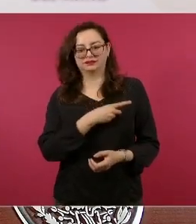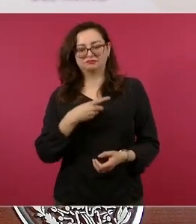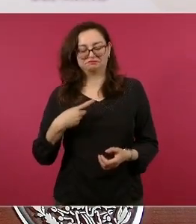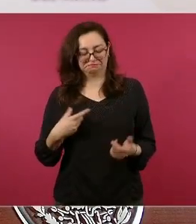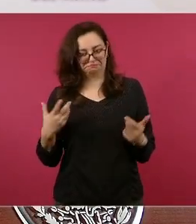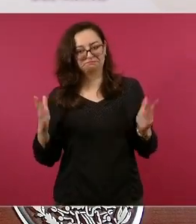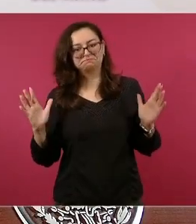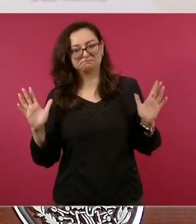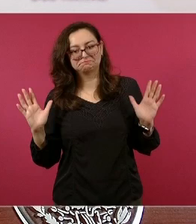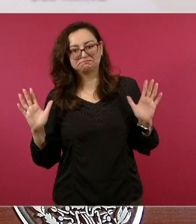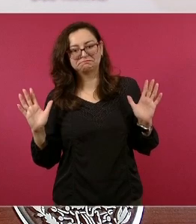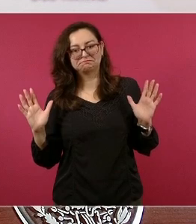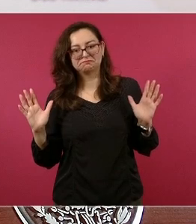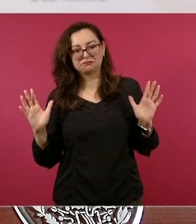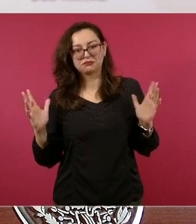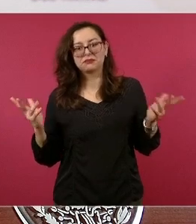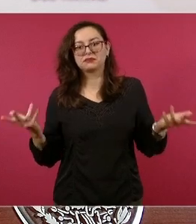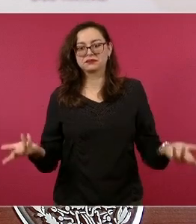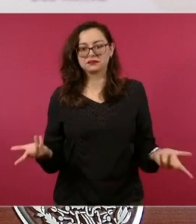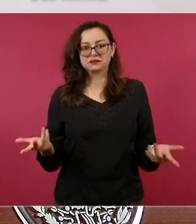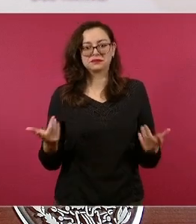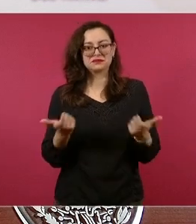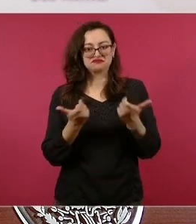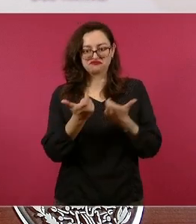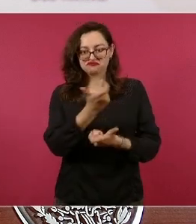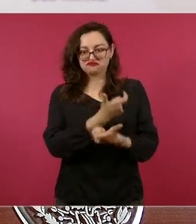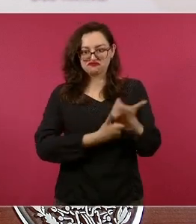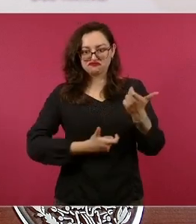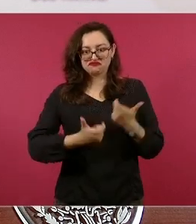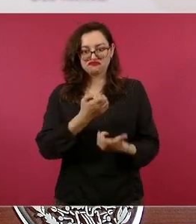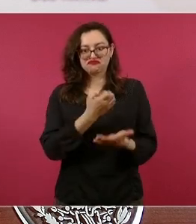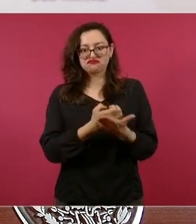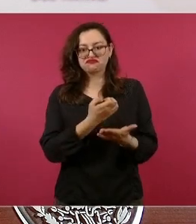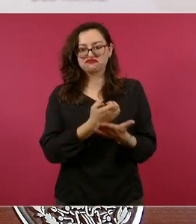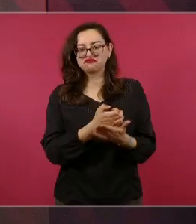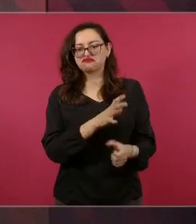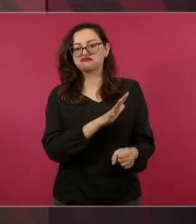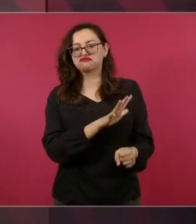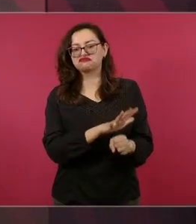porque está bien la economía.